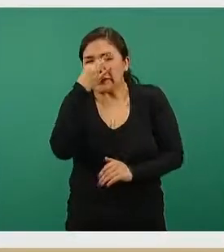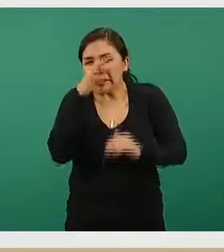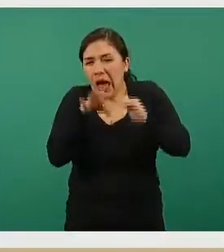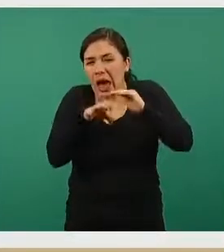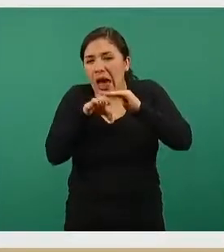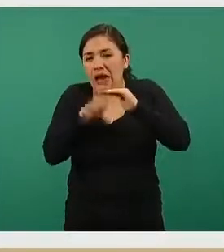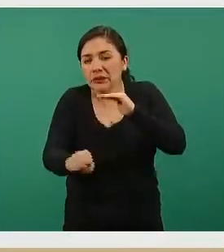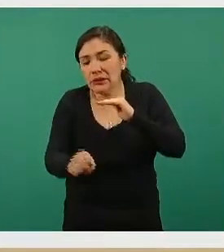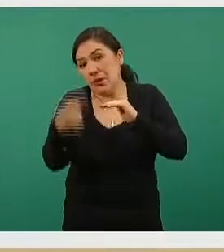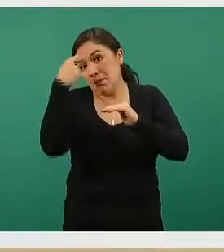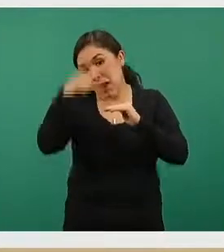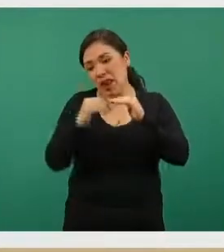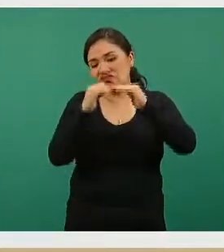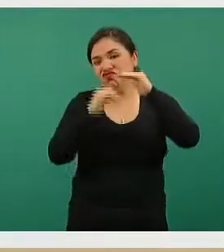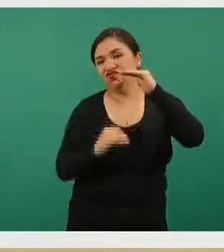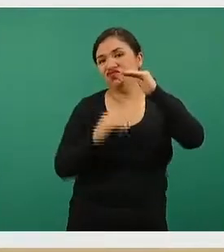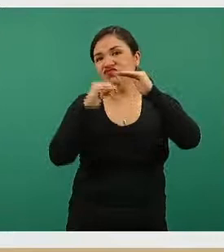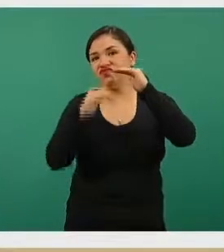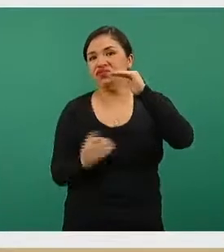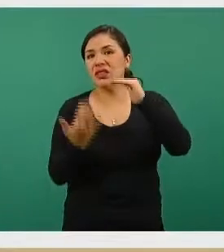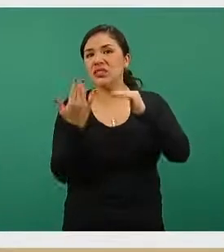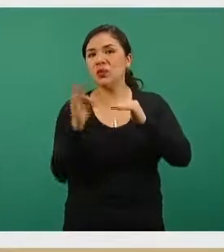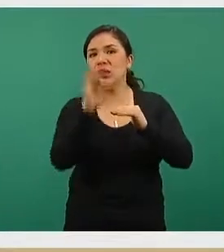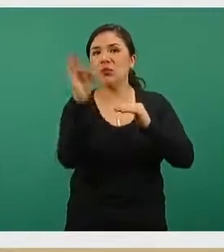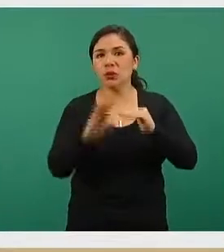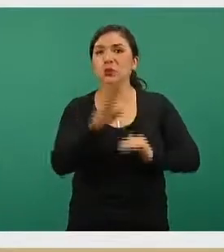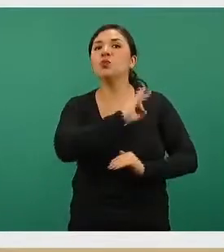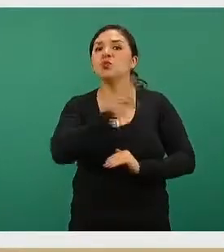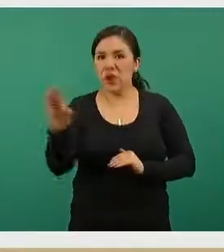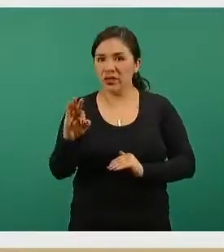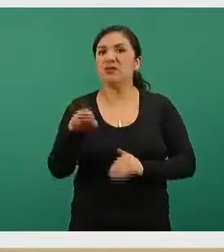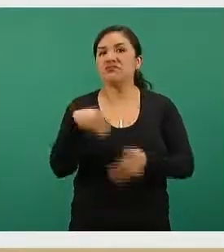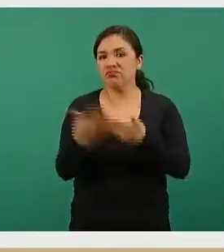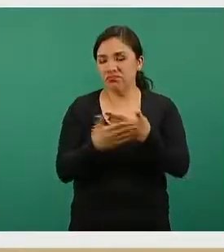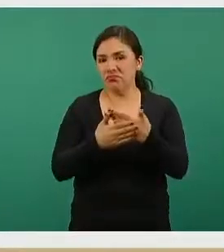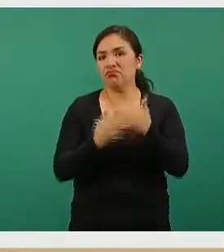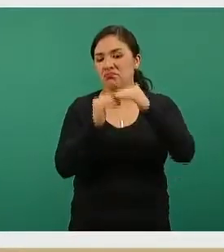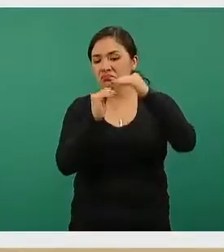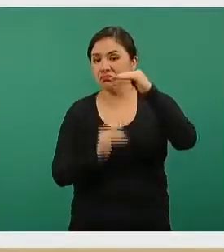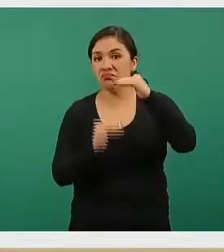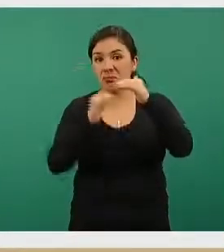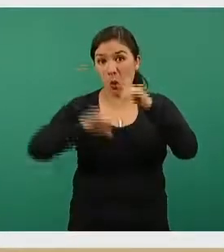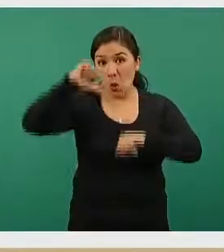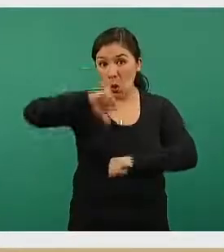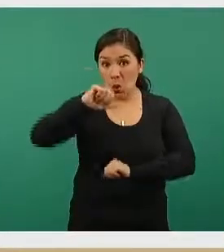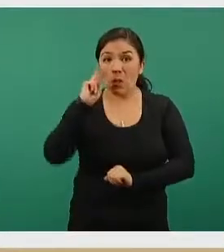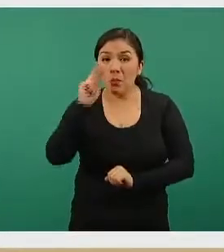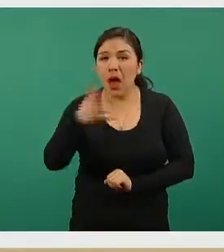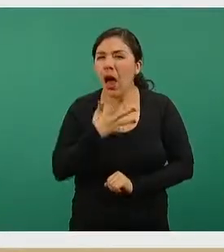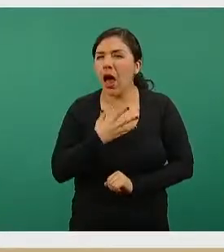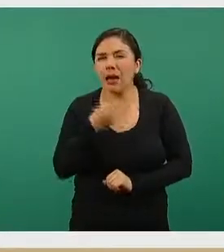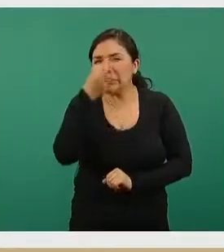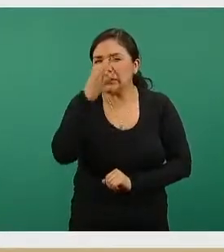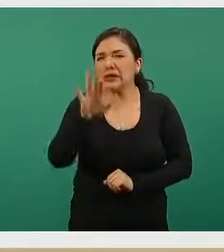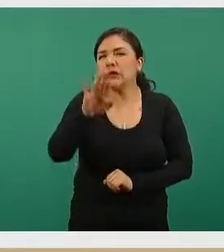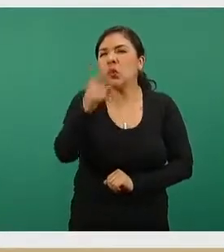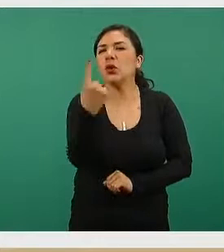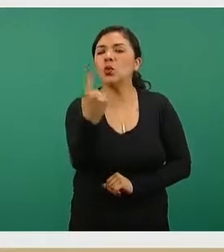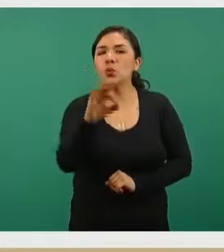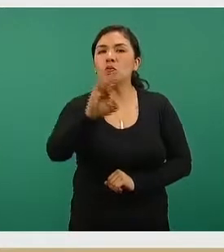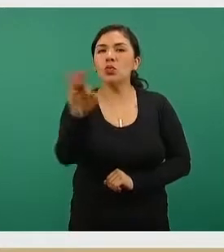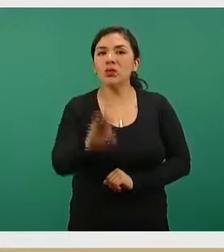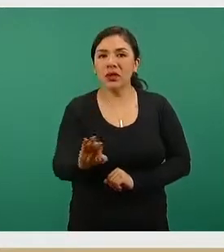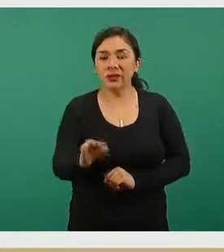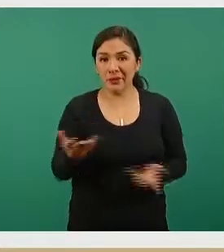más a poder disminuir su ocupación por debajo del 50%. Hoy día aparece con tan solo un